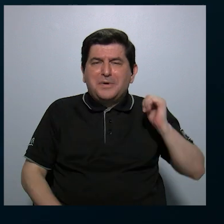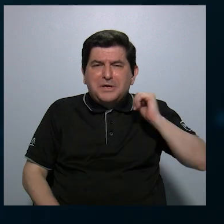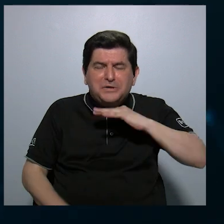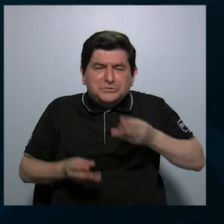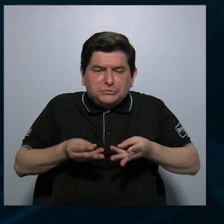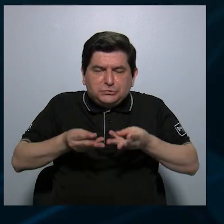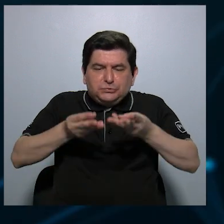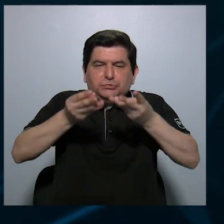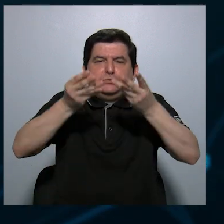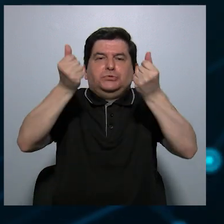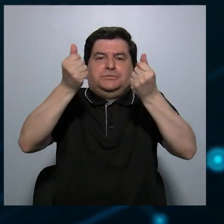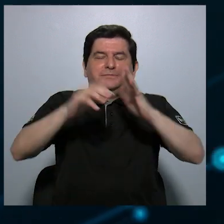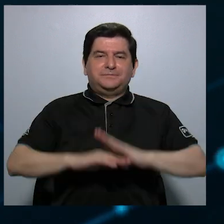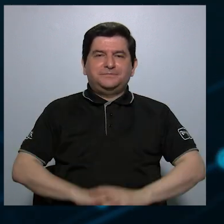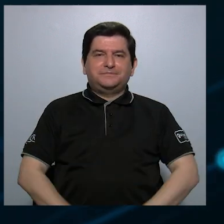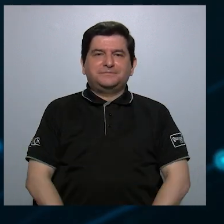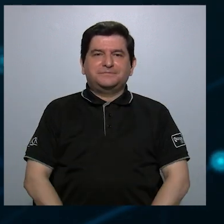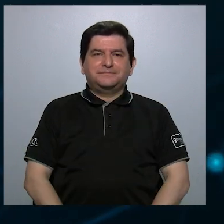emisiones contaminantes.